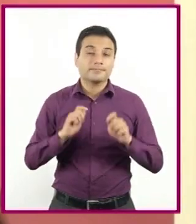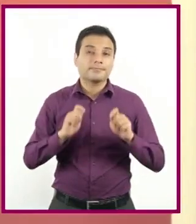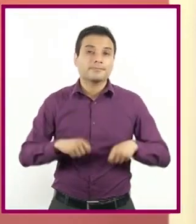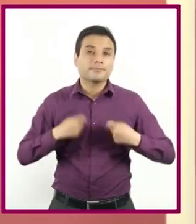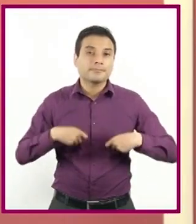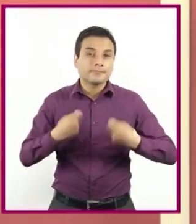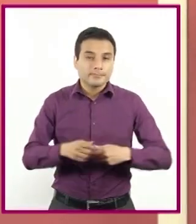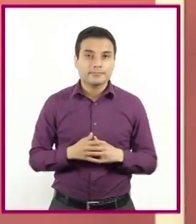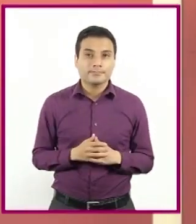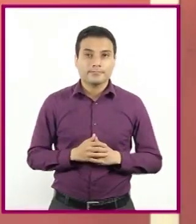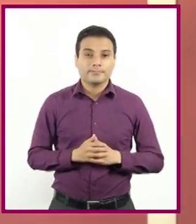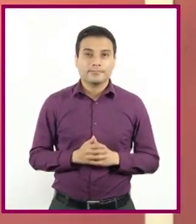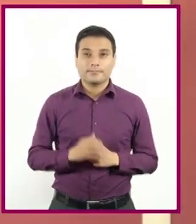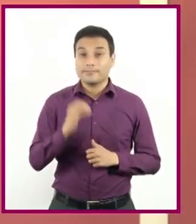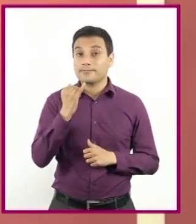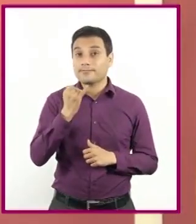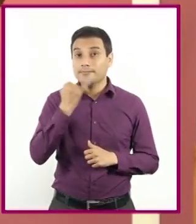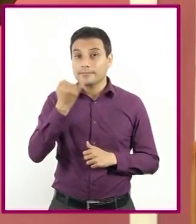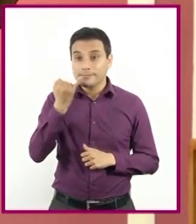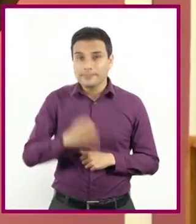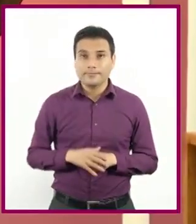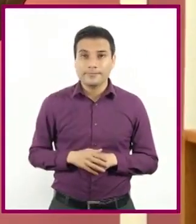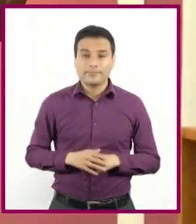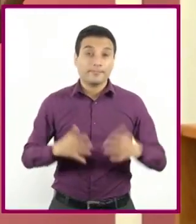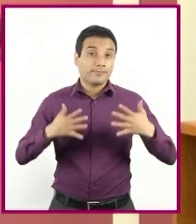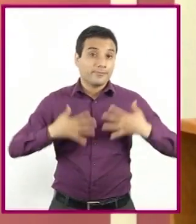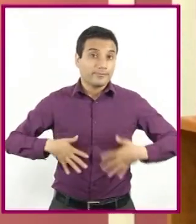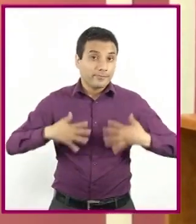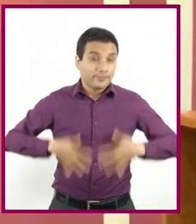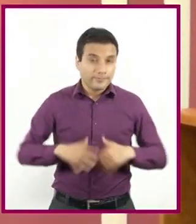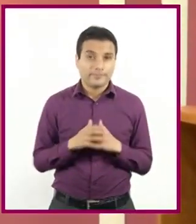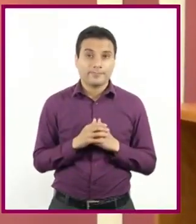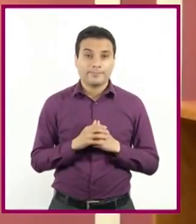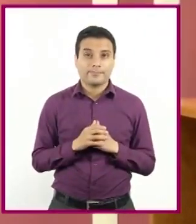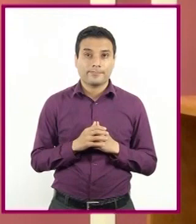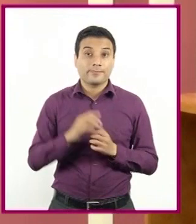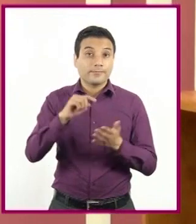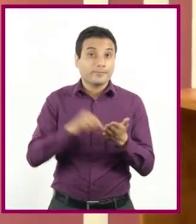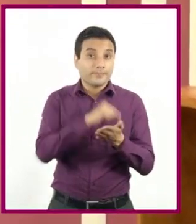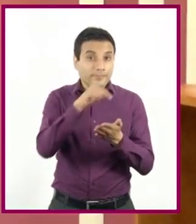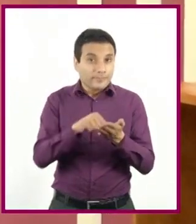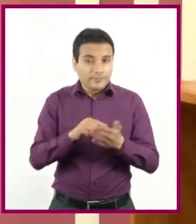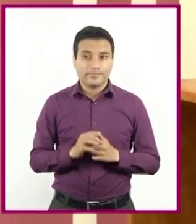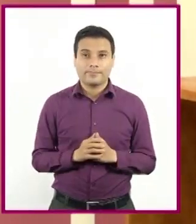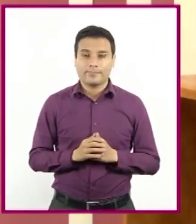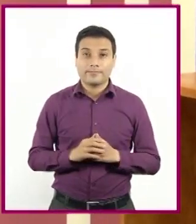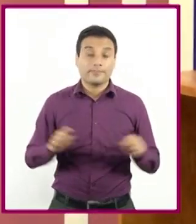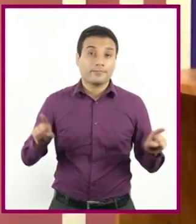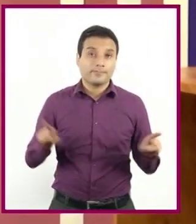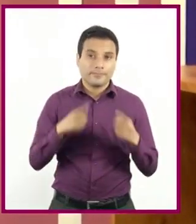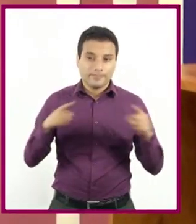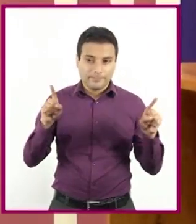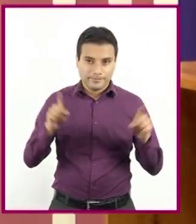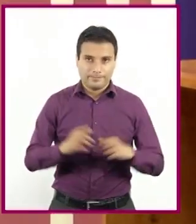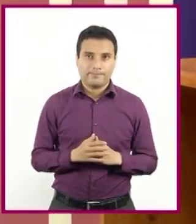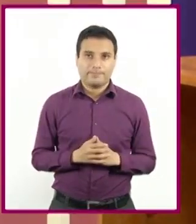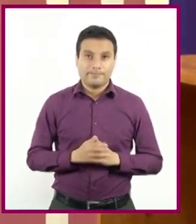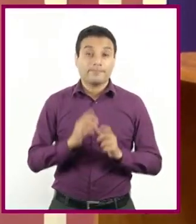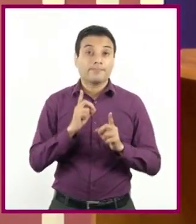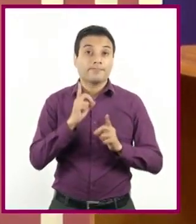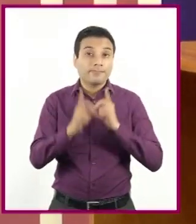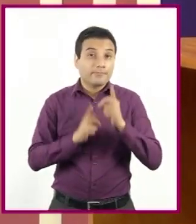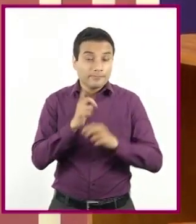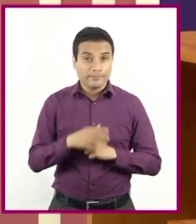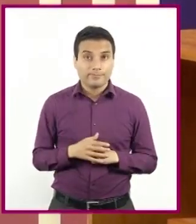tradiciones, lengua, vestimenta, ubicación, música,